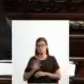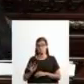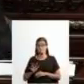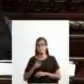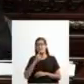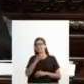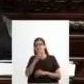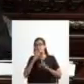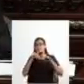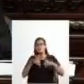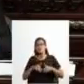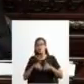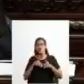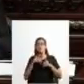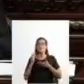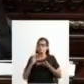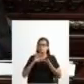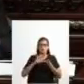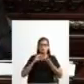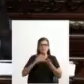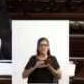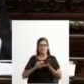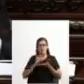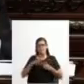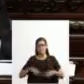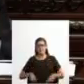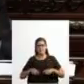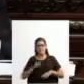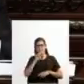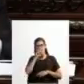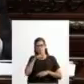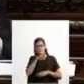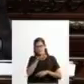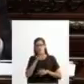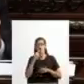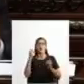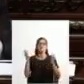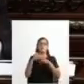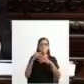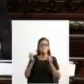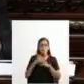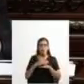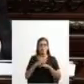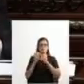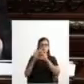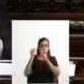100 millones del subsidio. a la Intendencia de Montevideo, al transporte.